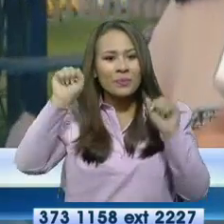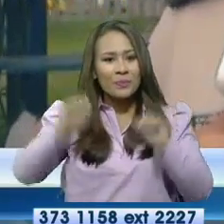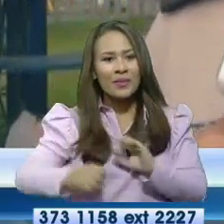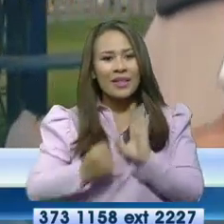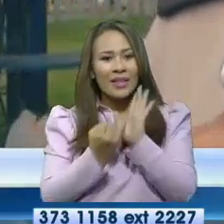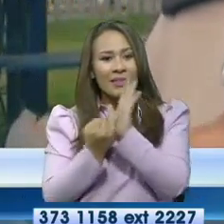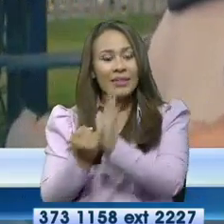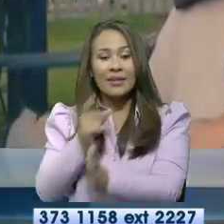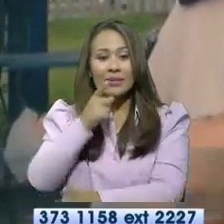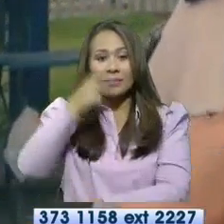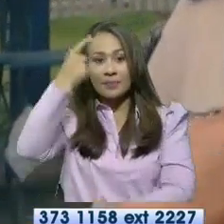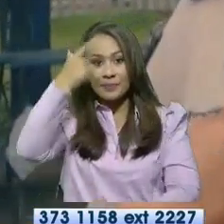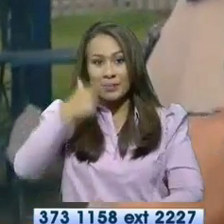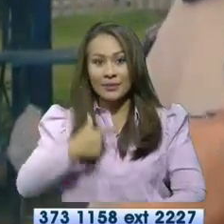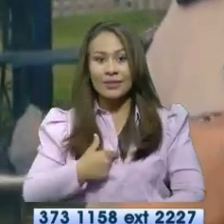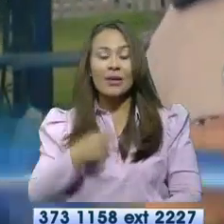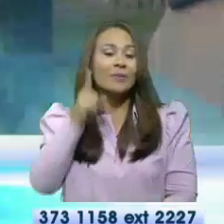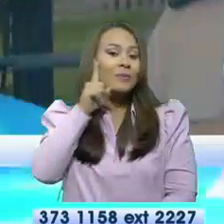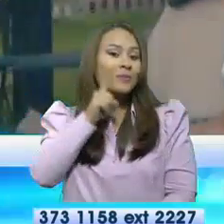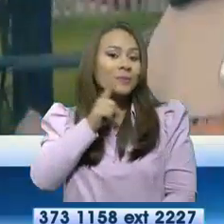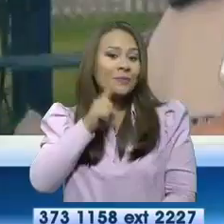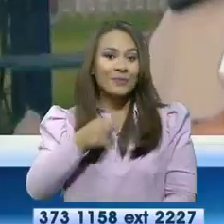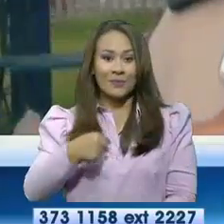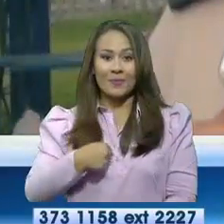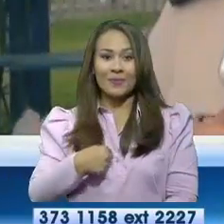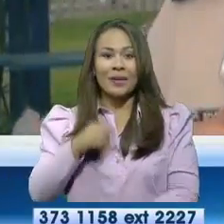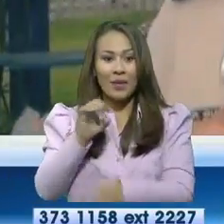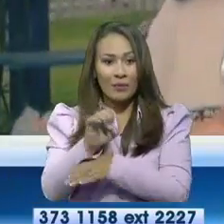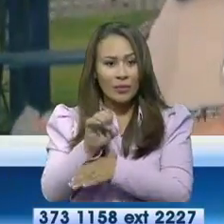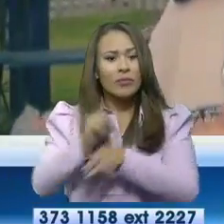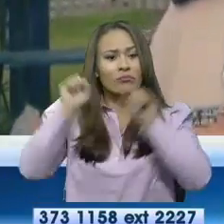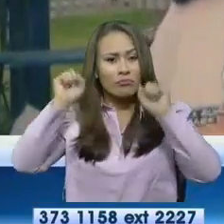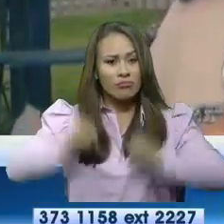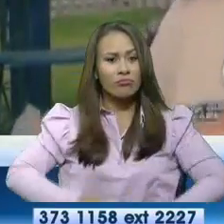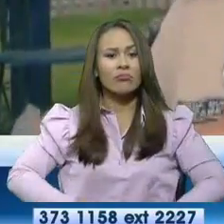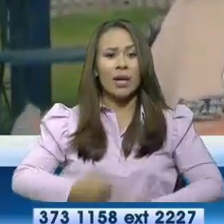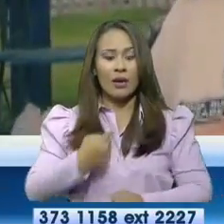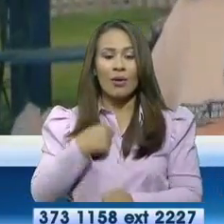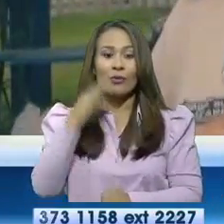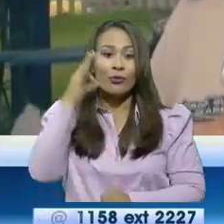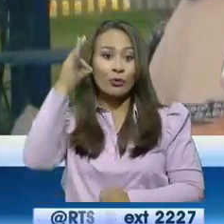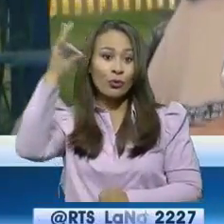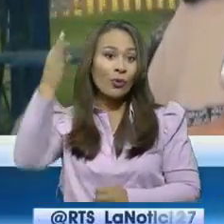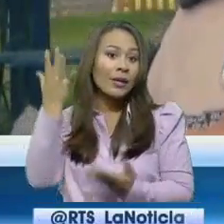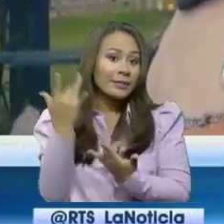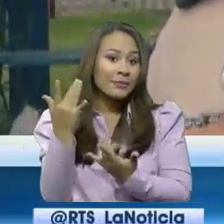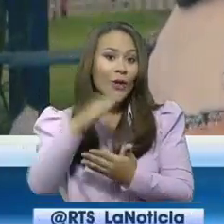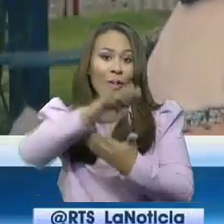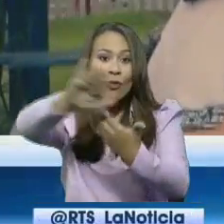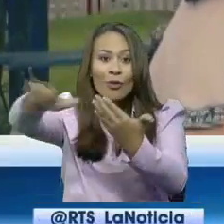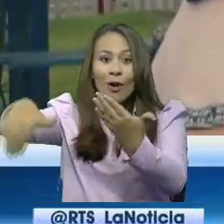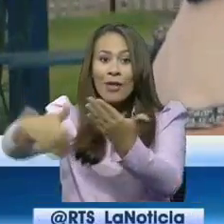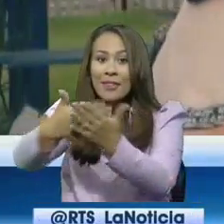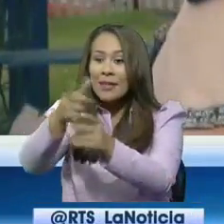los afroesmeraldeños, de los afroecuatorianos, que es muy lindo, ¿no? Y que esperemos que en un futuro los compañeros que